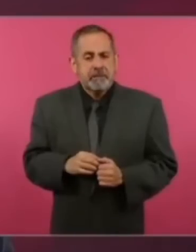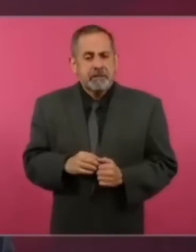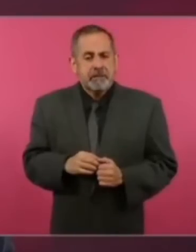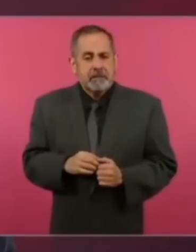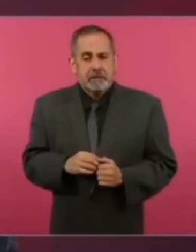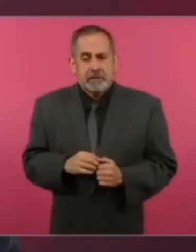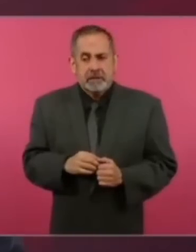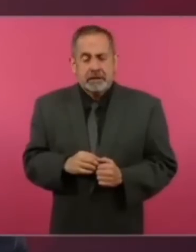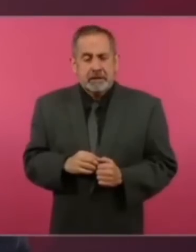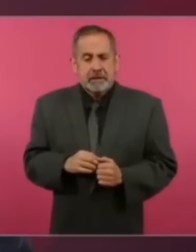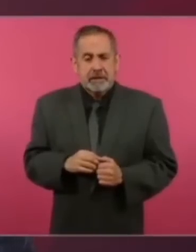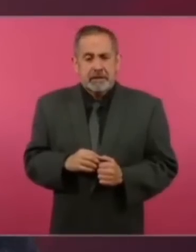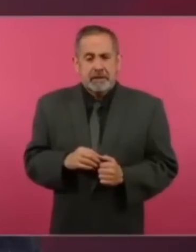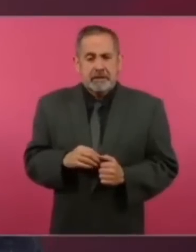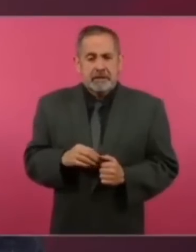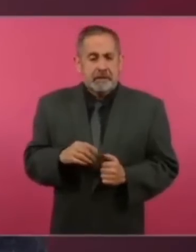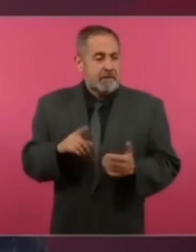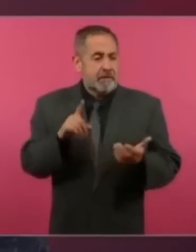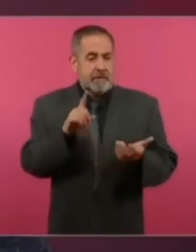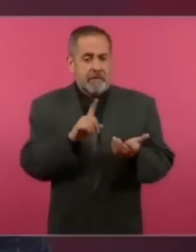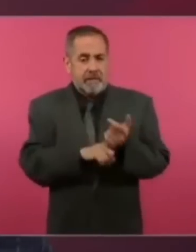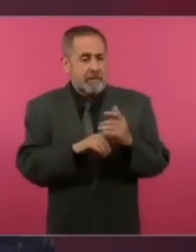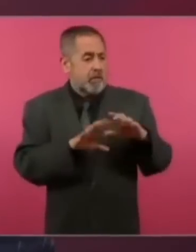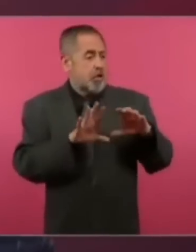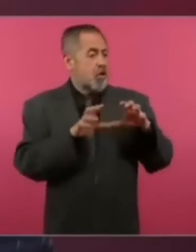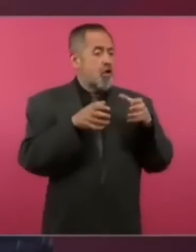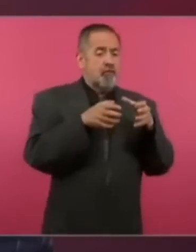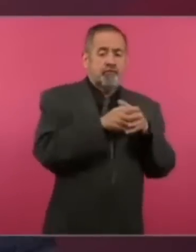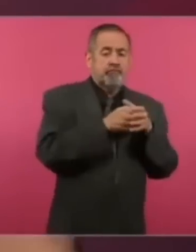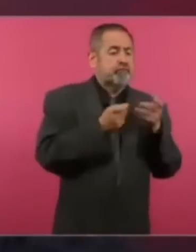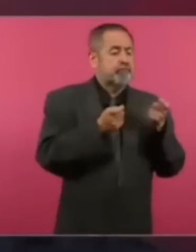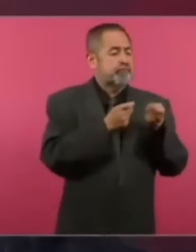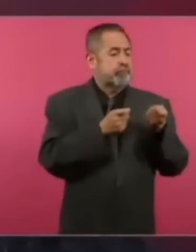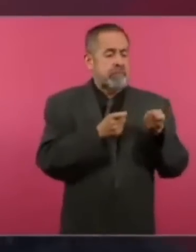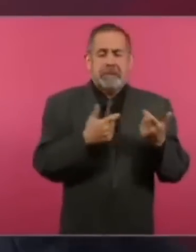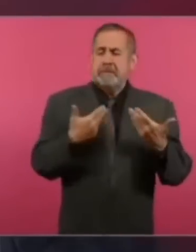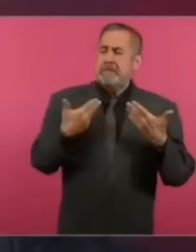y la parafernalia del poder,